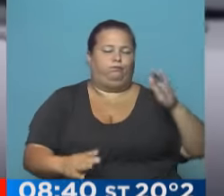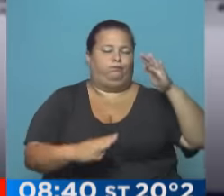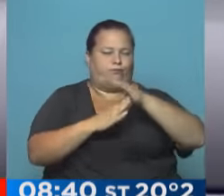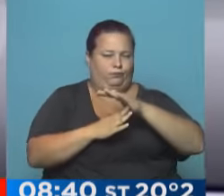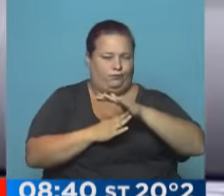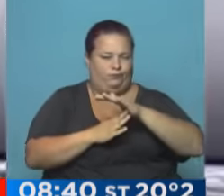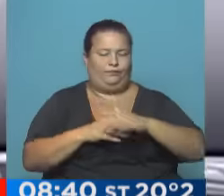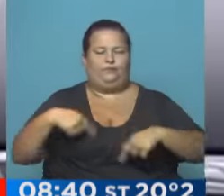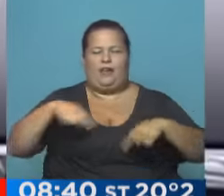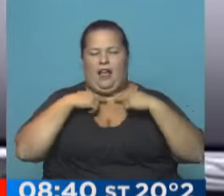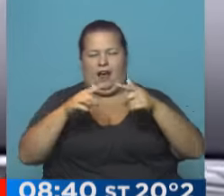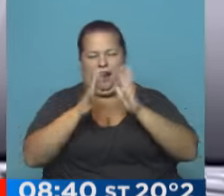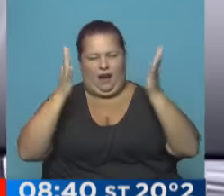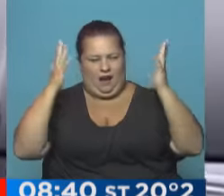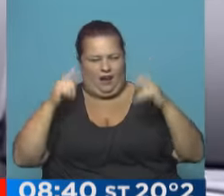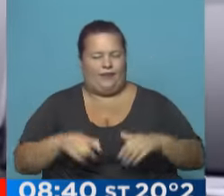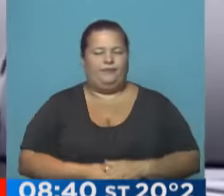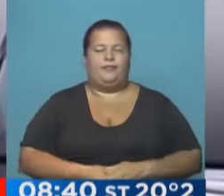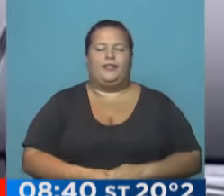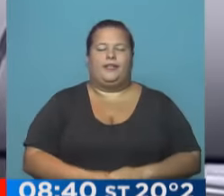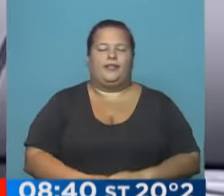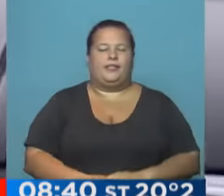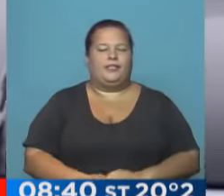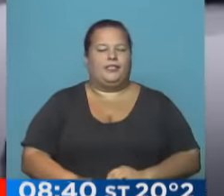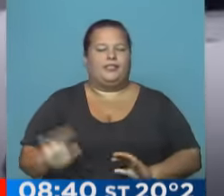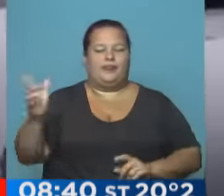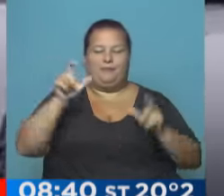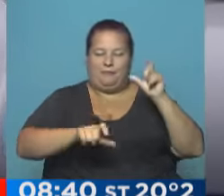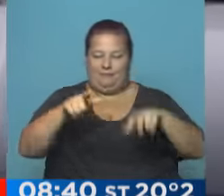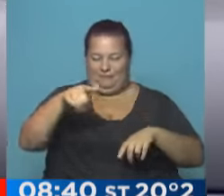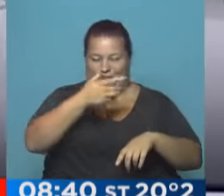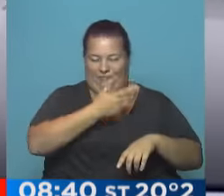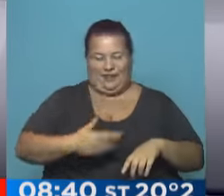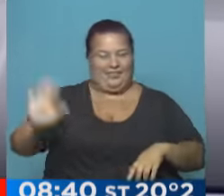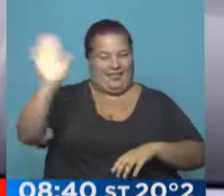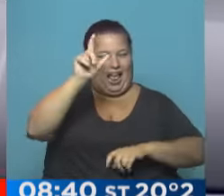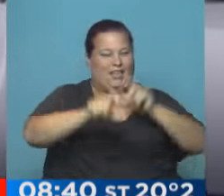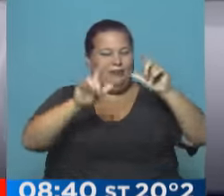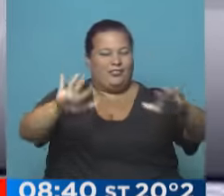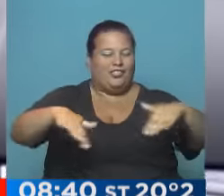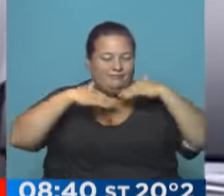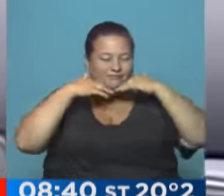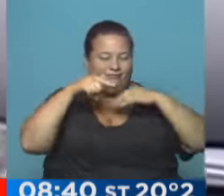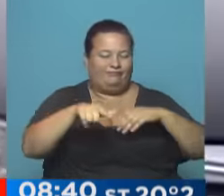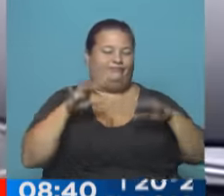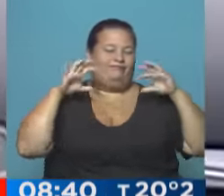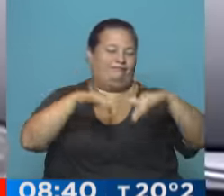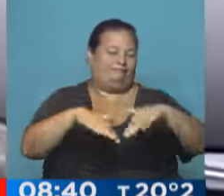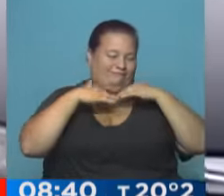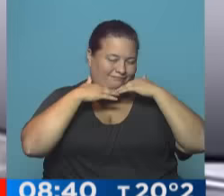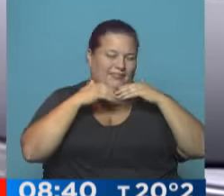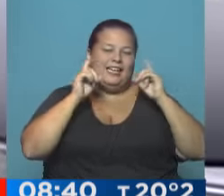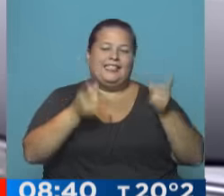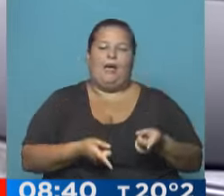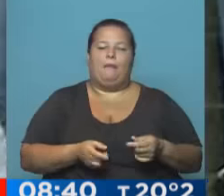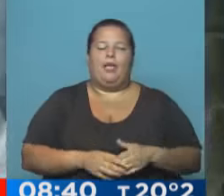autoridades locales. El saludo al presidente de la Nación, a la gente que se ha agrupado justamente ahí. También